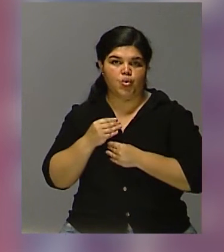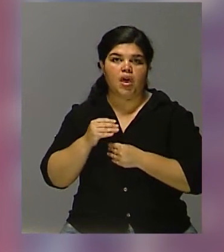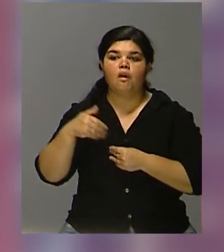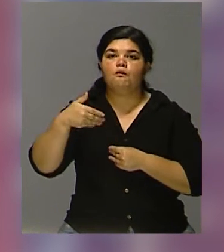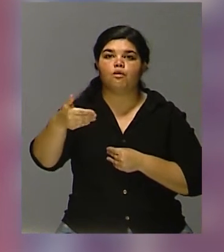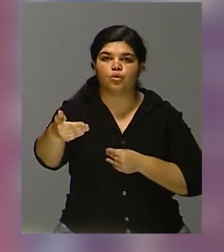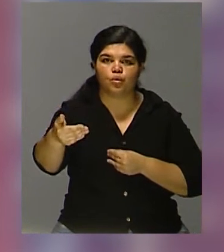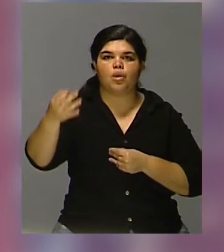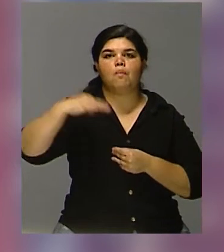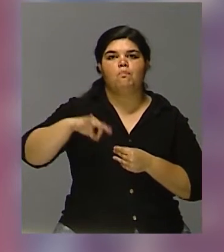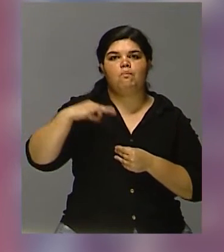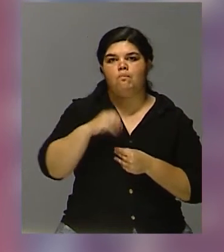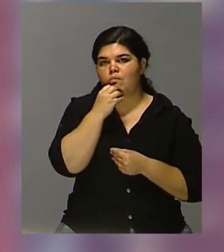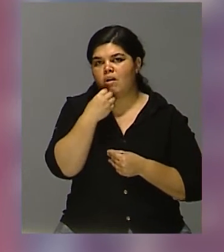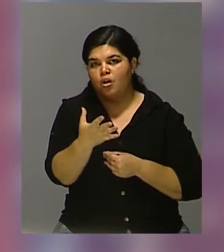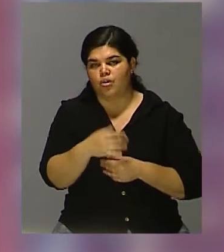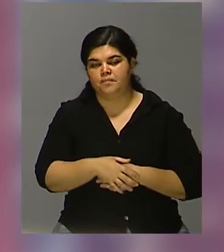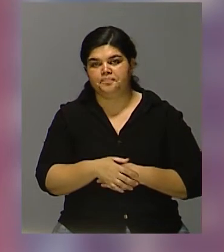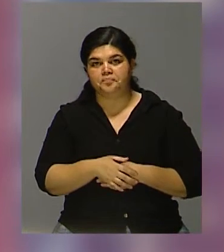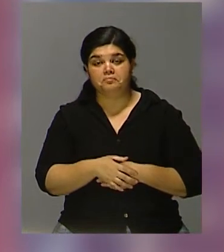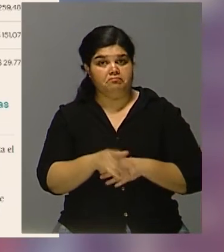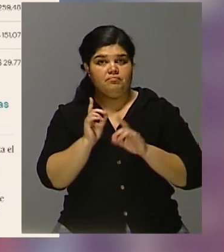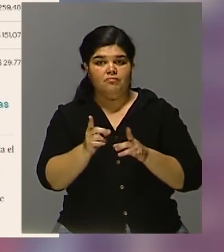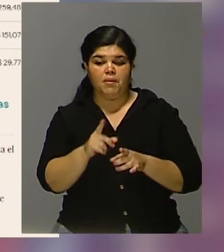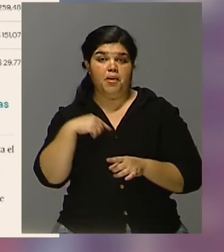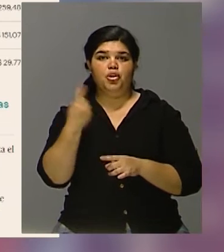largo plazo. Cuanto mayor sea nuestro